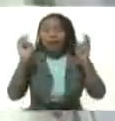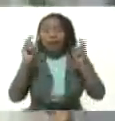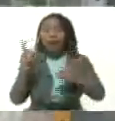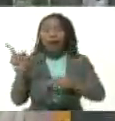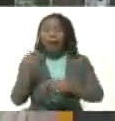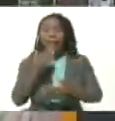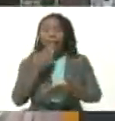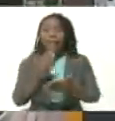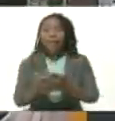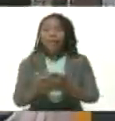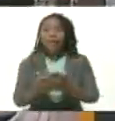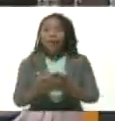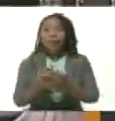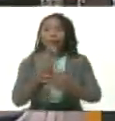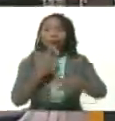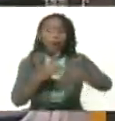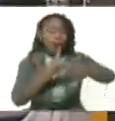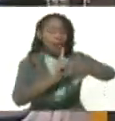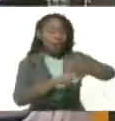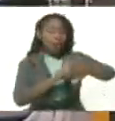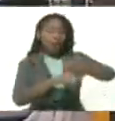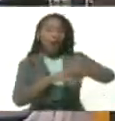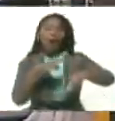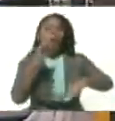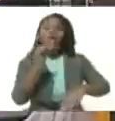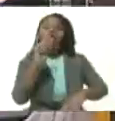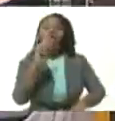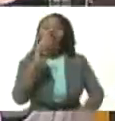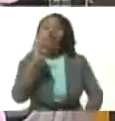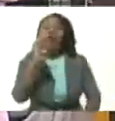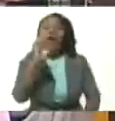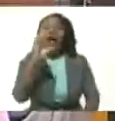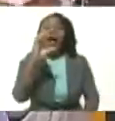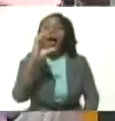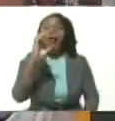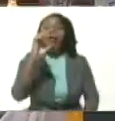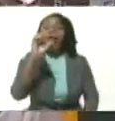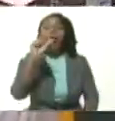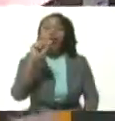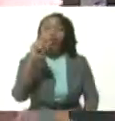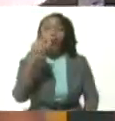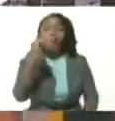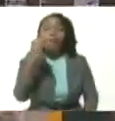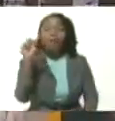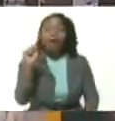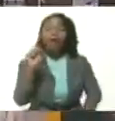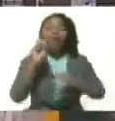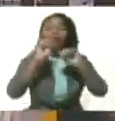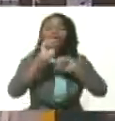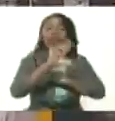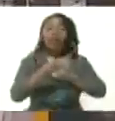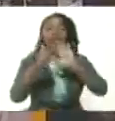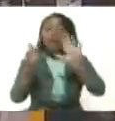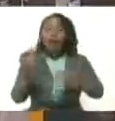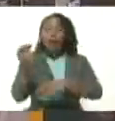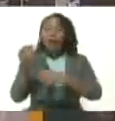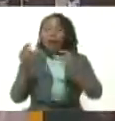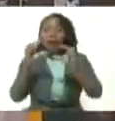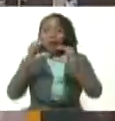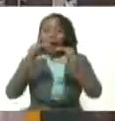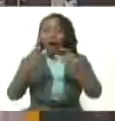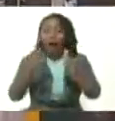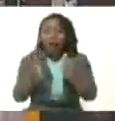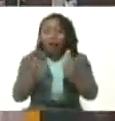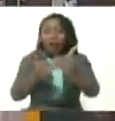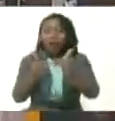pide furosemida, 36 unidades. Ya yo aquí me dirijo a la zona, a la ubicación